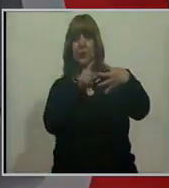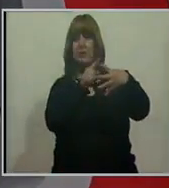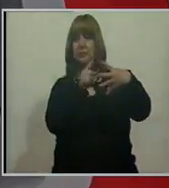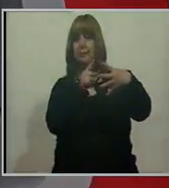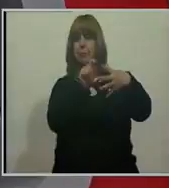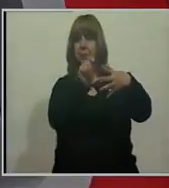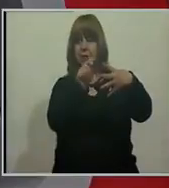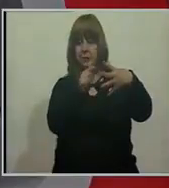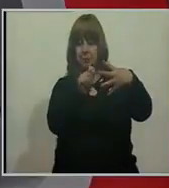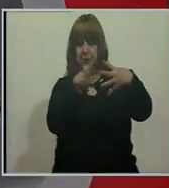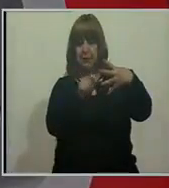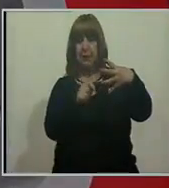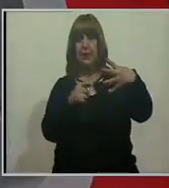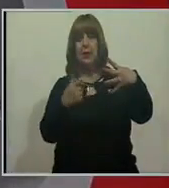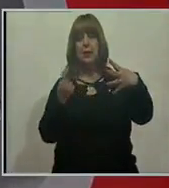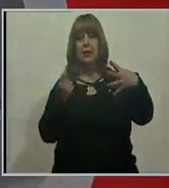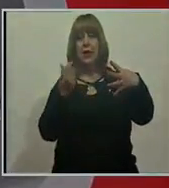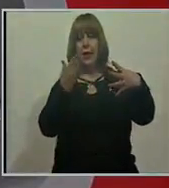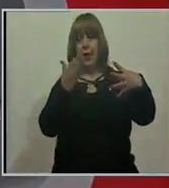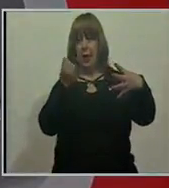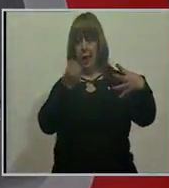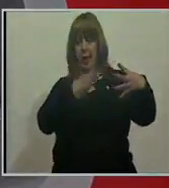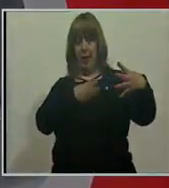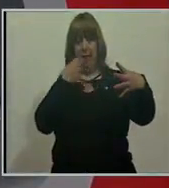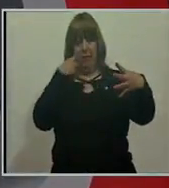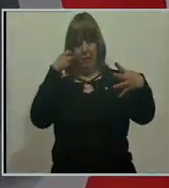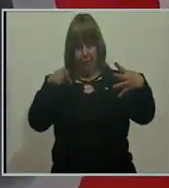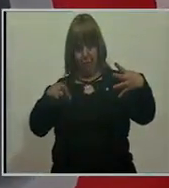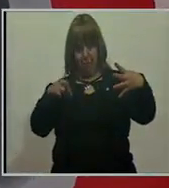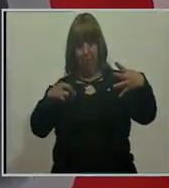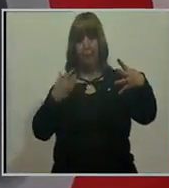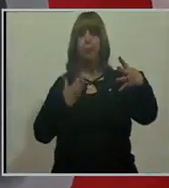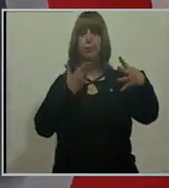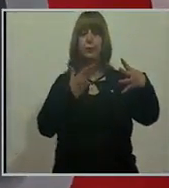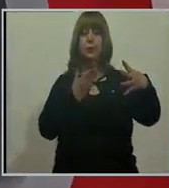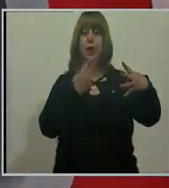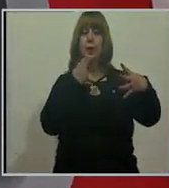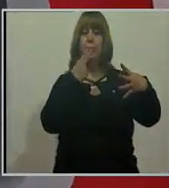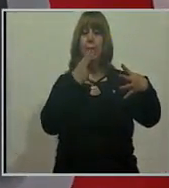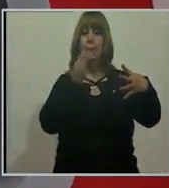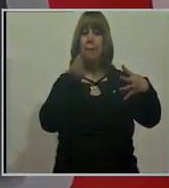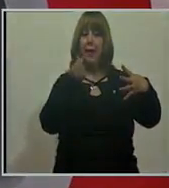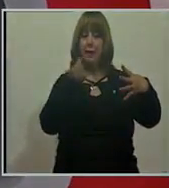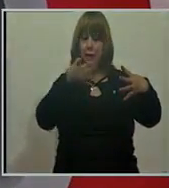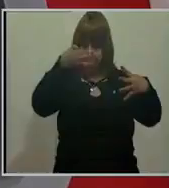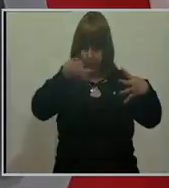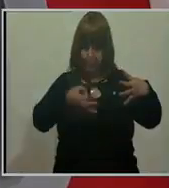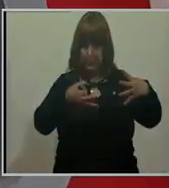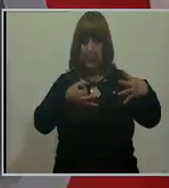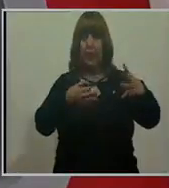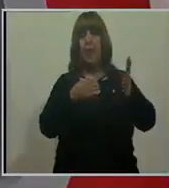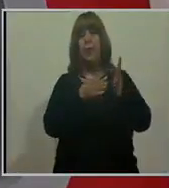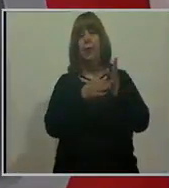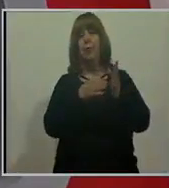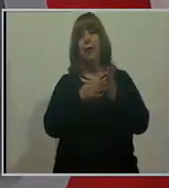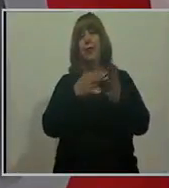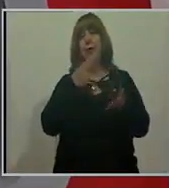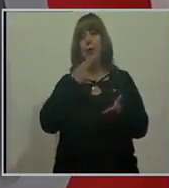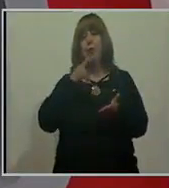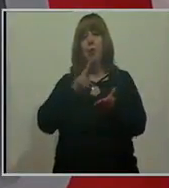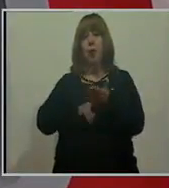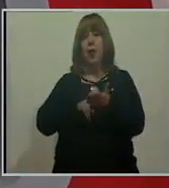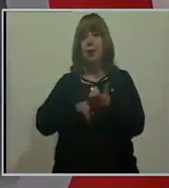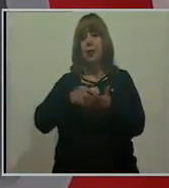lo van a actualizar? AFIP, actualizando los precios según lo que corresponda por el pago de impuestos que tienen